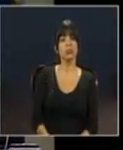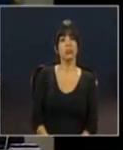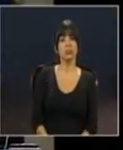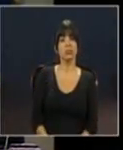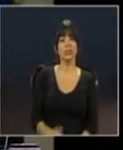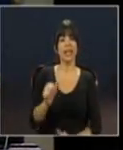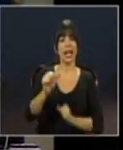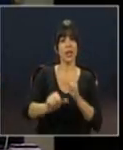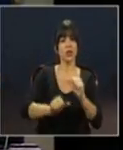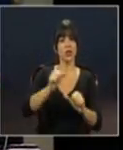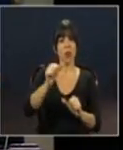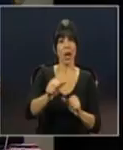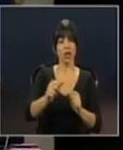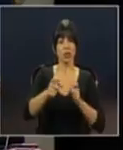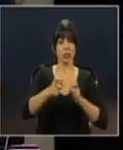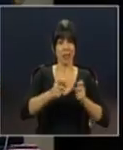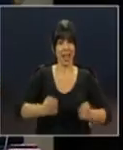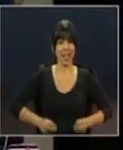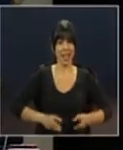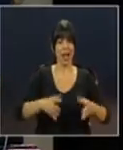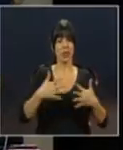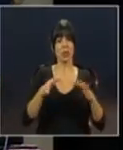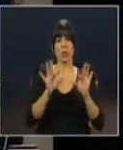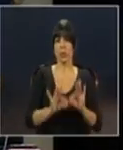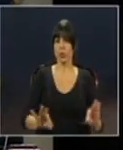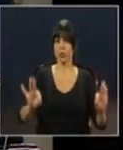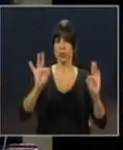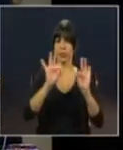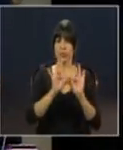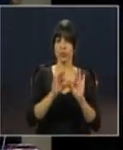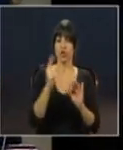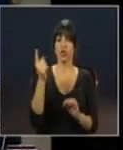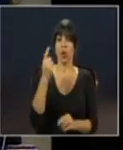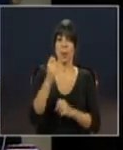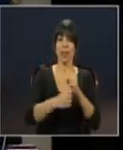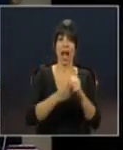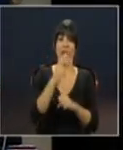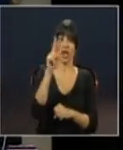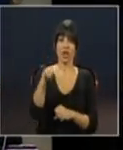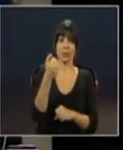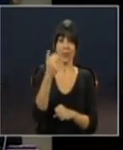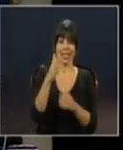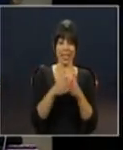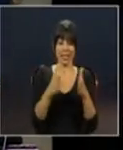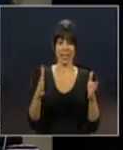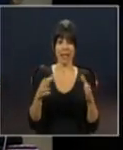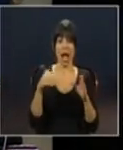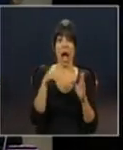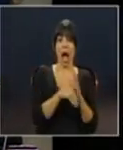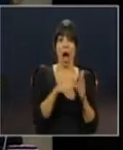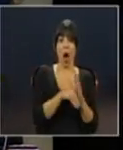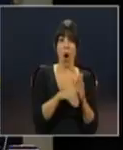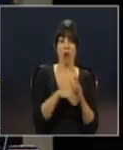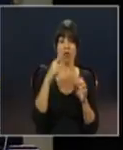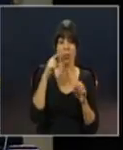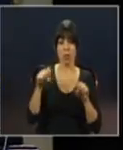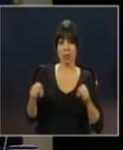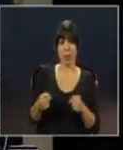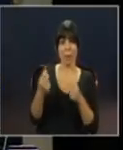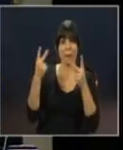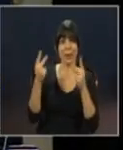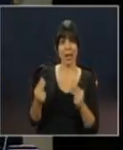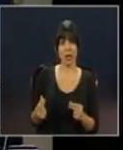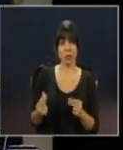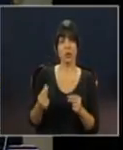Los esfuerzos en control de gasto han sido importantes. Solo en el 2015, el ahorro asociado a recortes presupuestarios